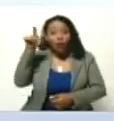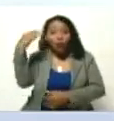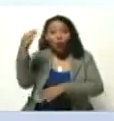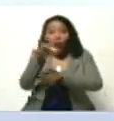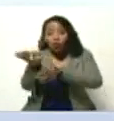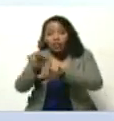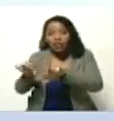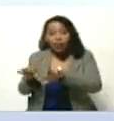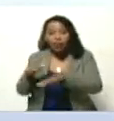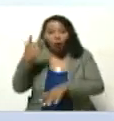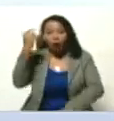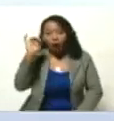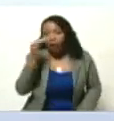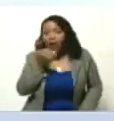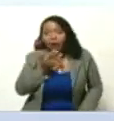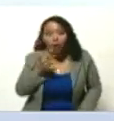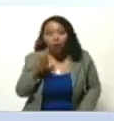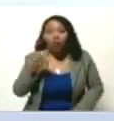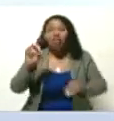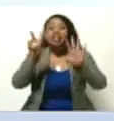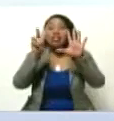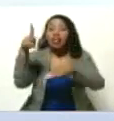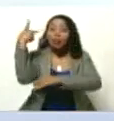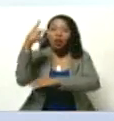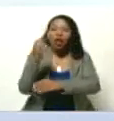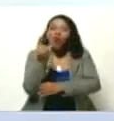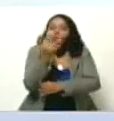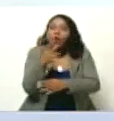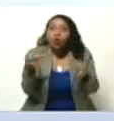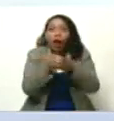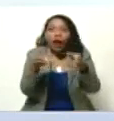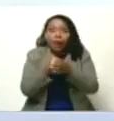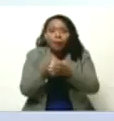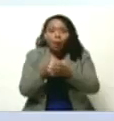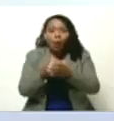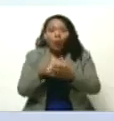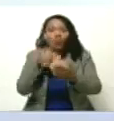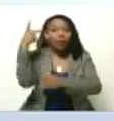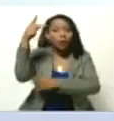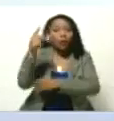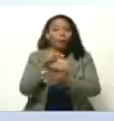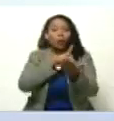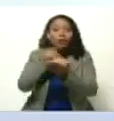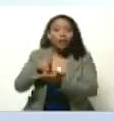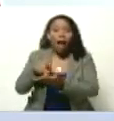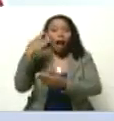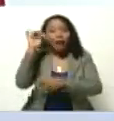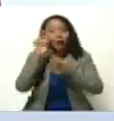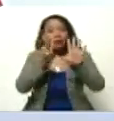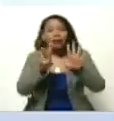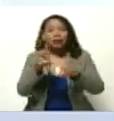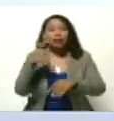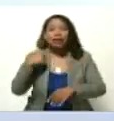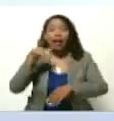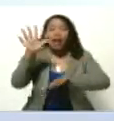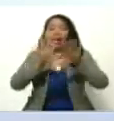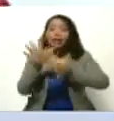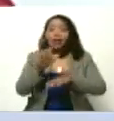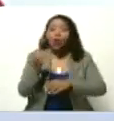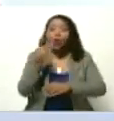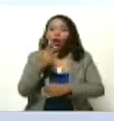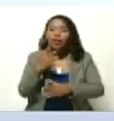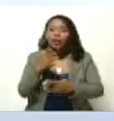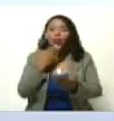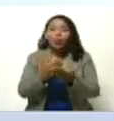cualquier municipio tuviese 7 parroquias, ¿cuántos equipos parroquiales vamos a postular? 7. Si tiene 15, ¿cuántos vamos a